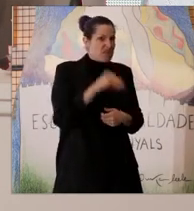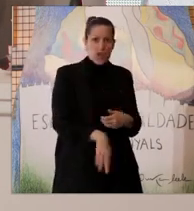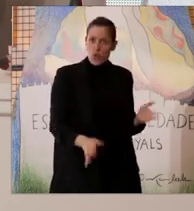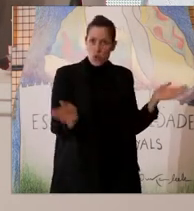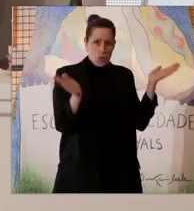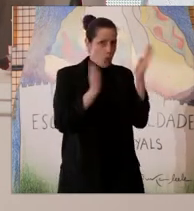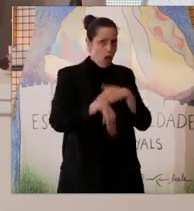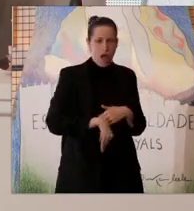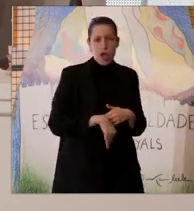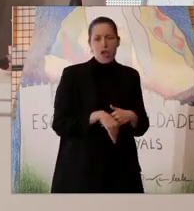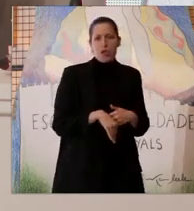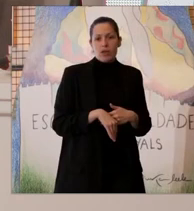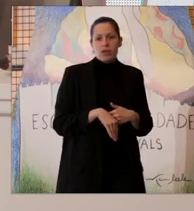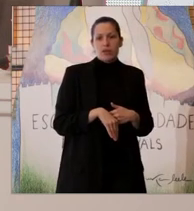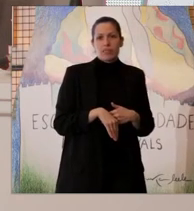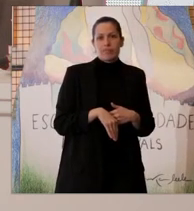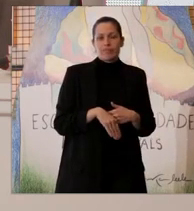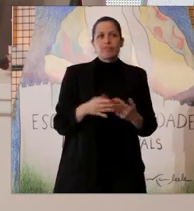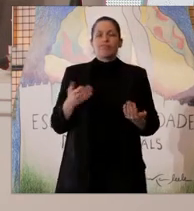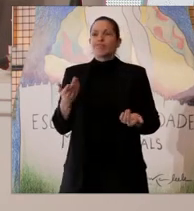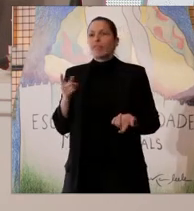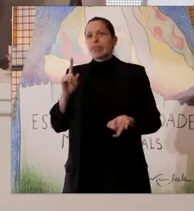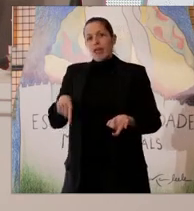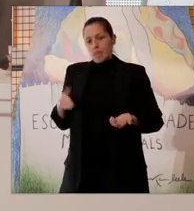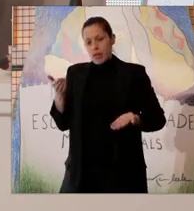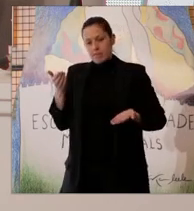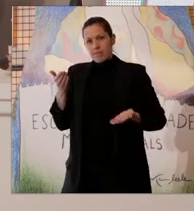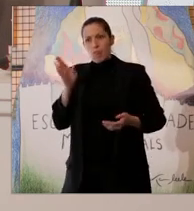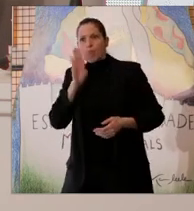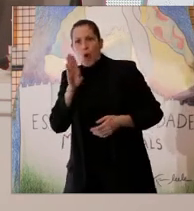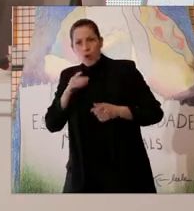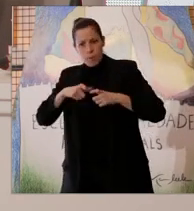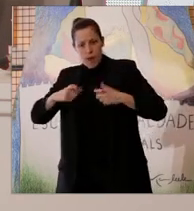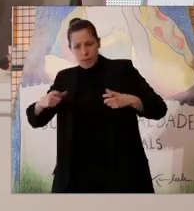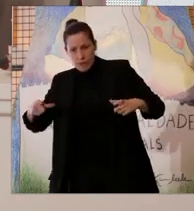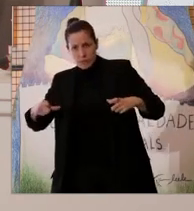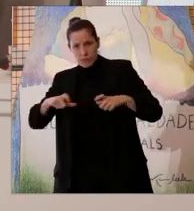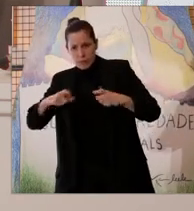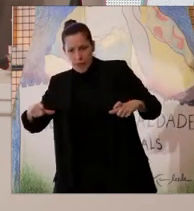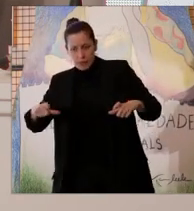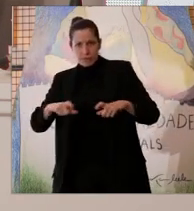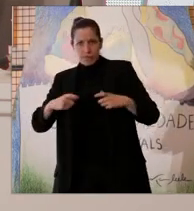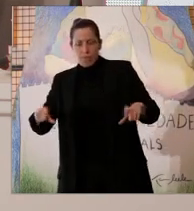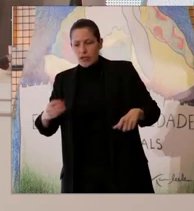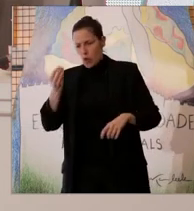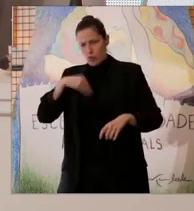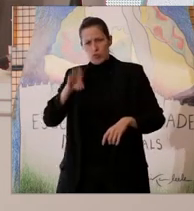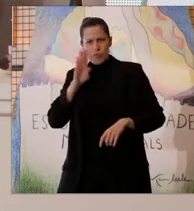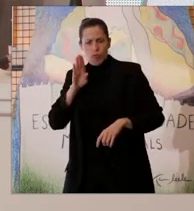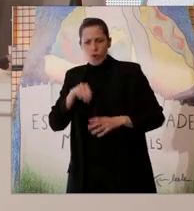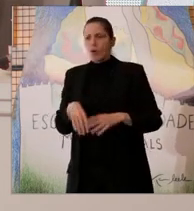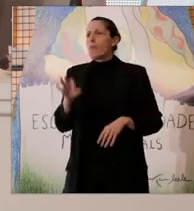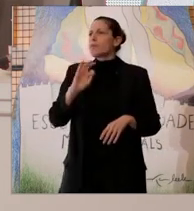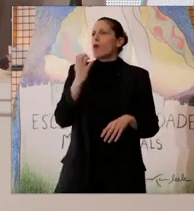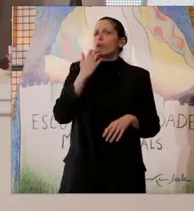vivimos hoy que tampoco la teníamos hace 20 o 30 años súmale un consumo diario de redes sociales o sea un niño no puede ir a un cine